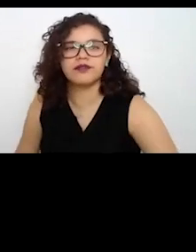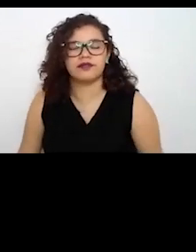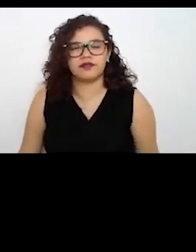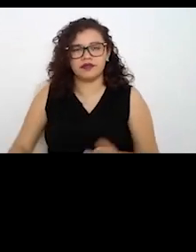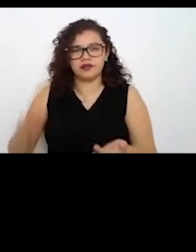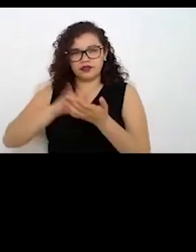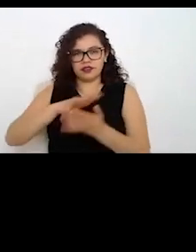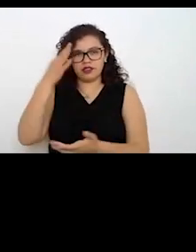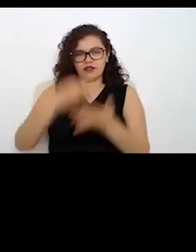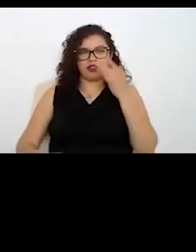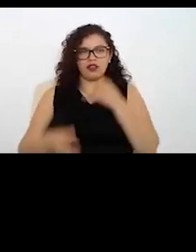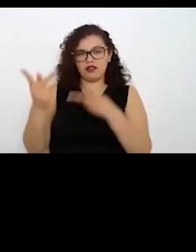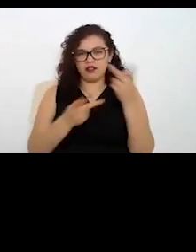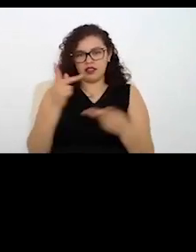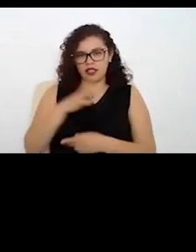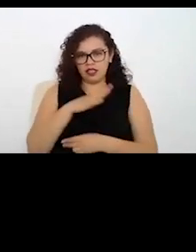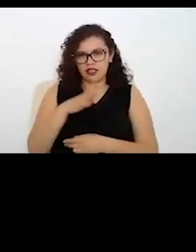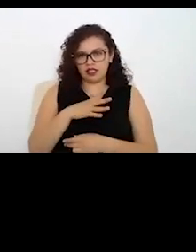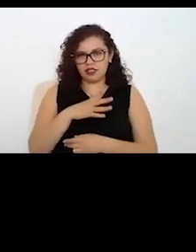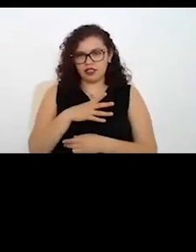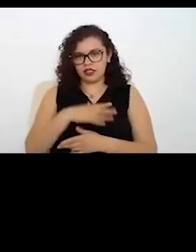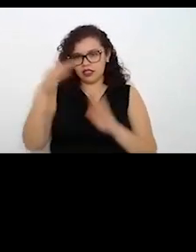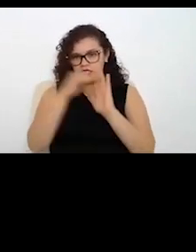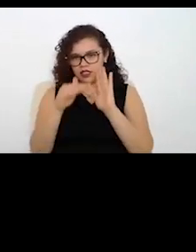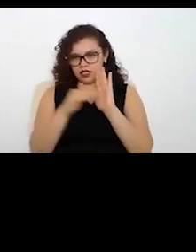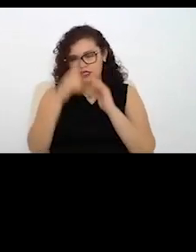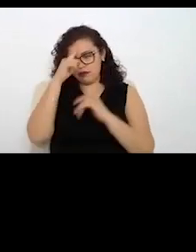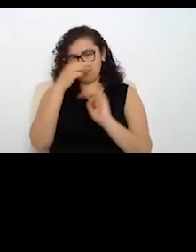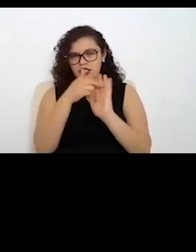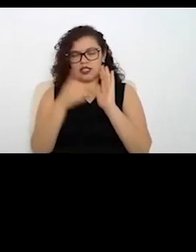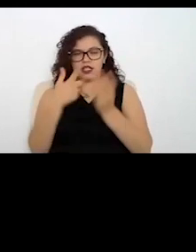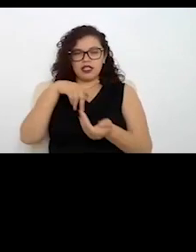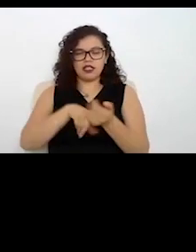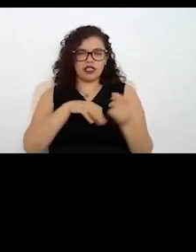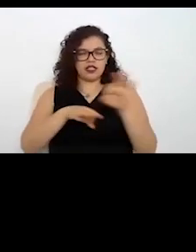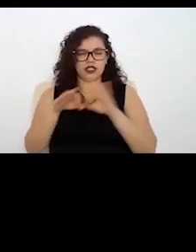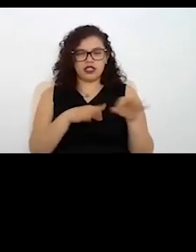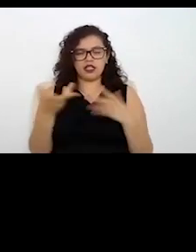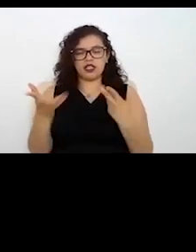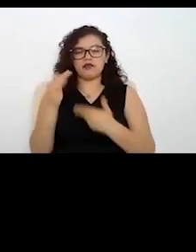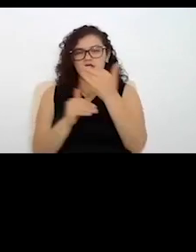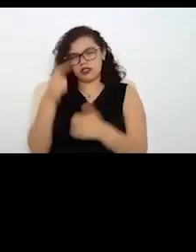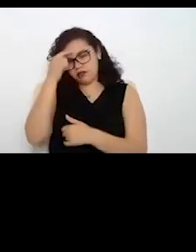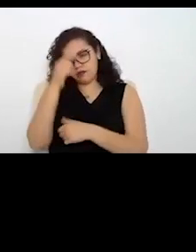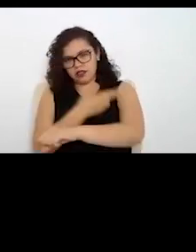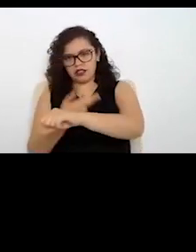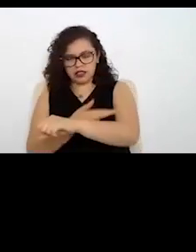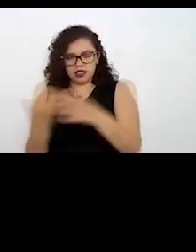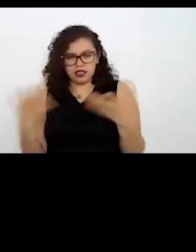Gracias. La última pregunta que tenemos dice, ¿cuáles son los lineamientos del reglamento interno de trabajo y cómo es el proceso para